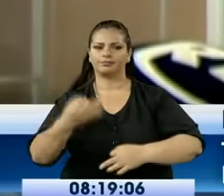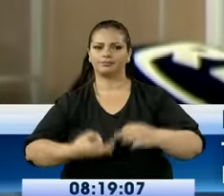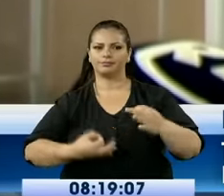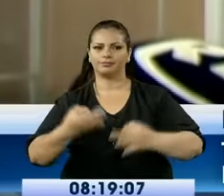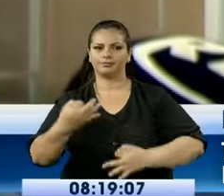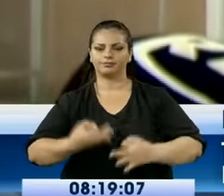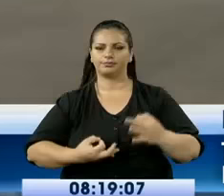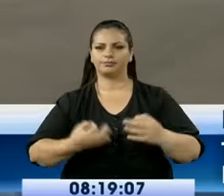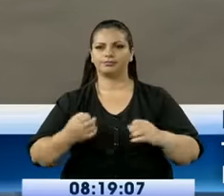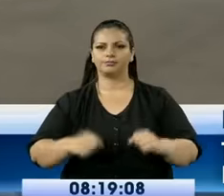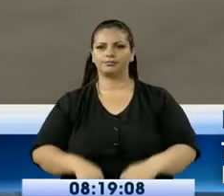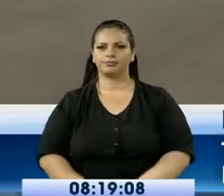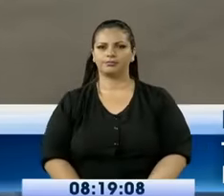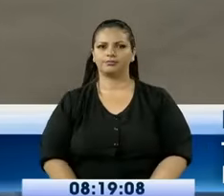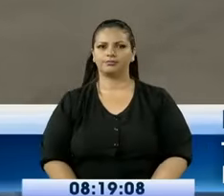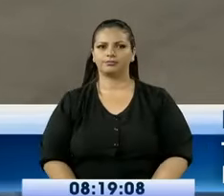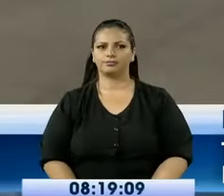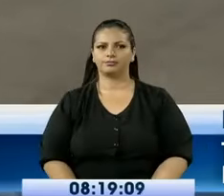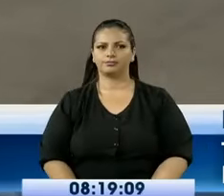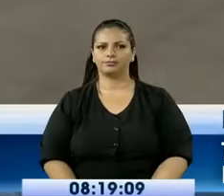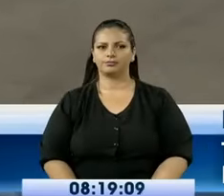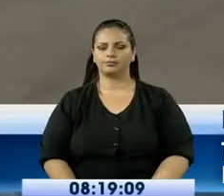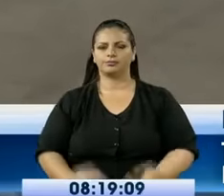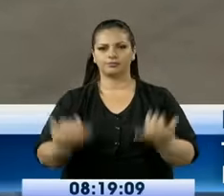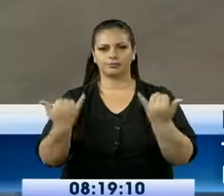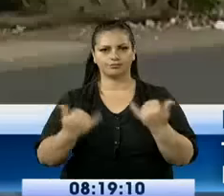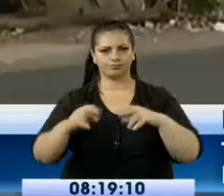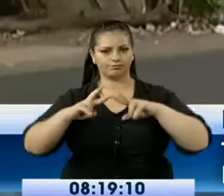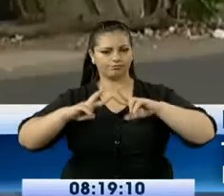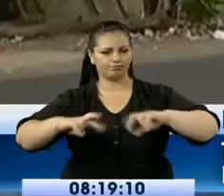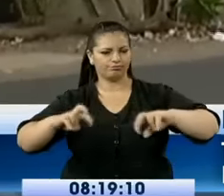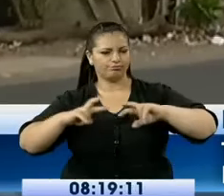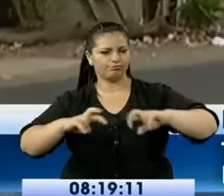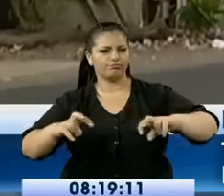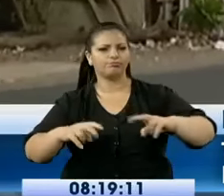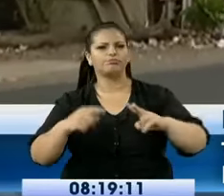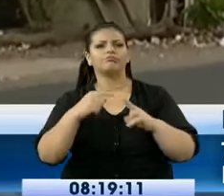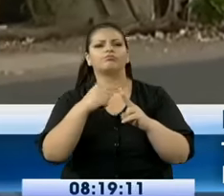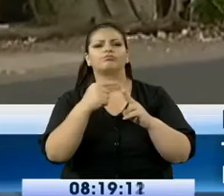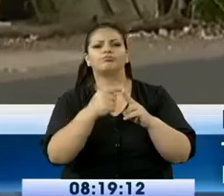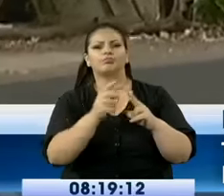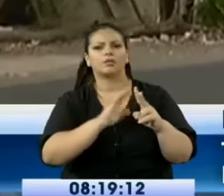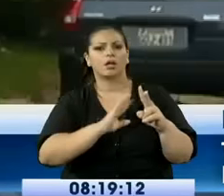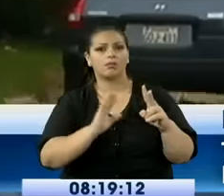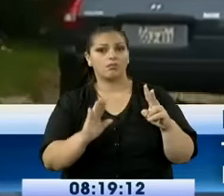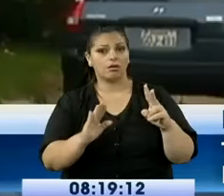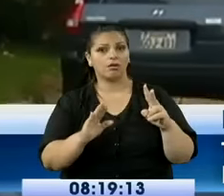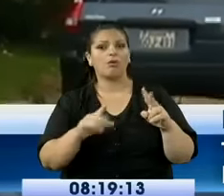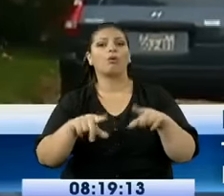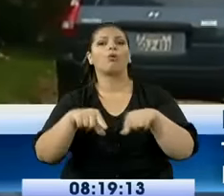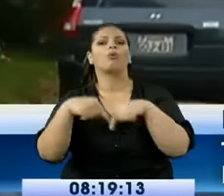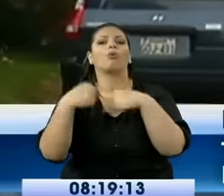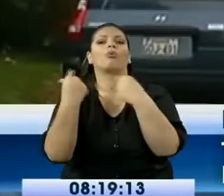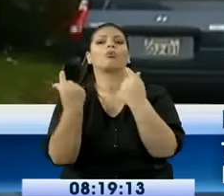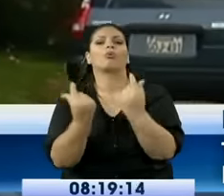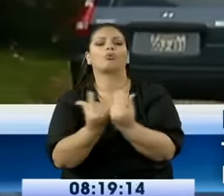de flagrancia. Ahora las investigaciones se centran en descubrir a los miembros de una banda de microtráfico que opera en el sector.